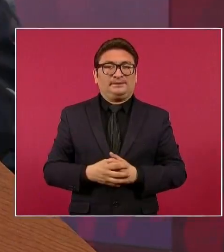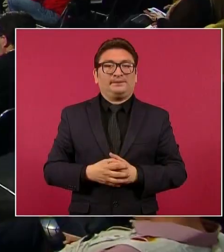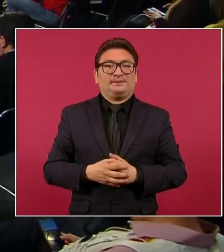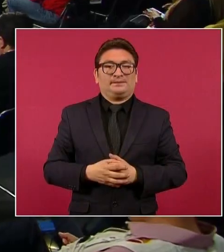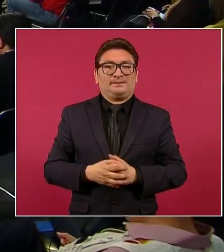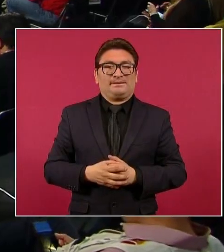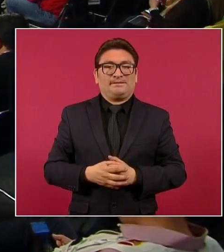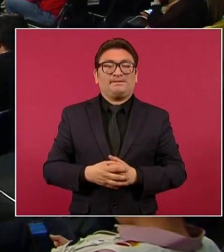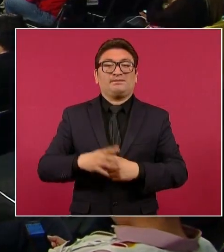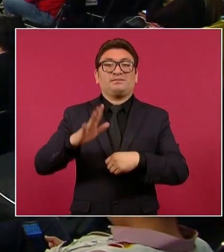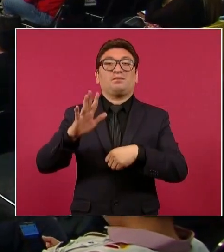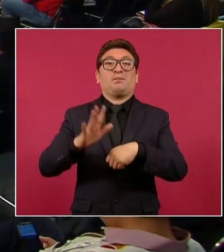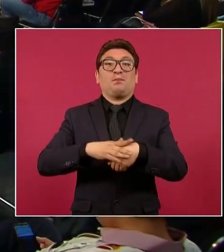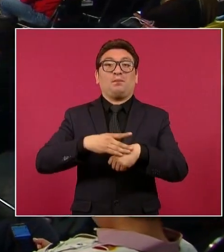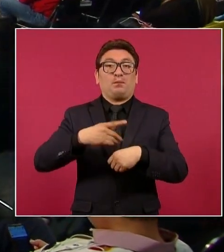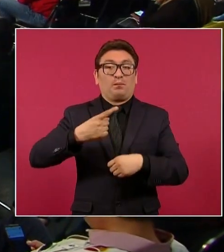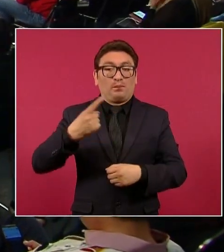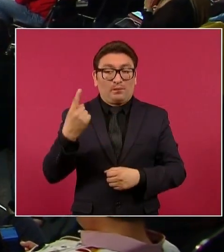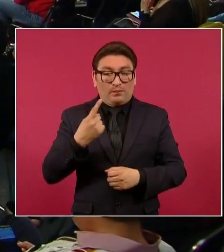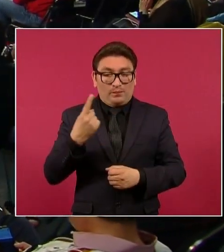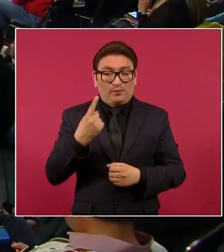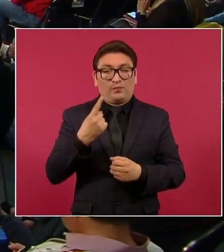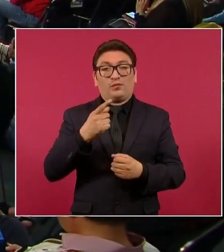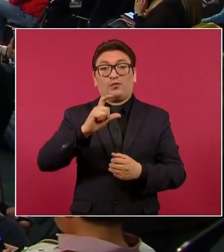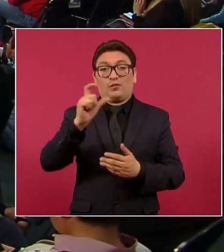Porque en la reforma